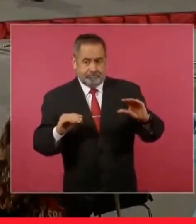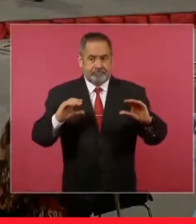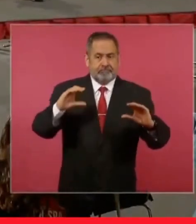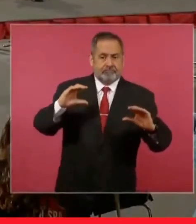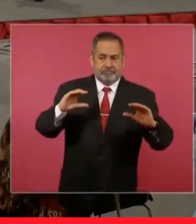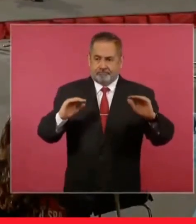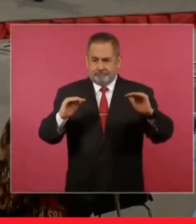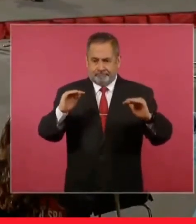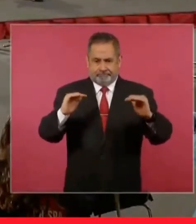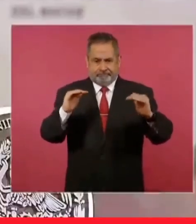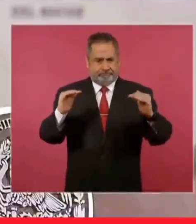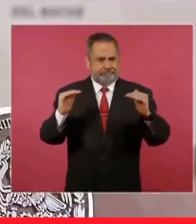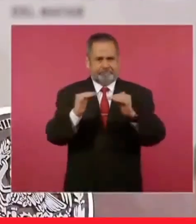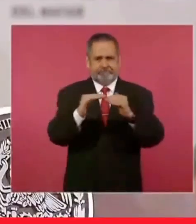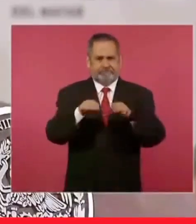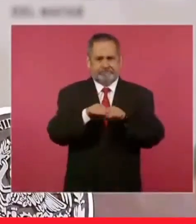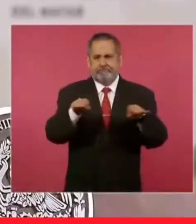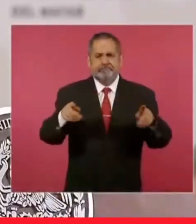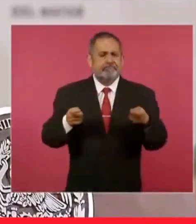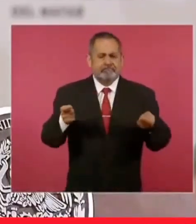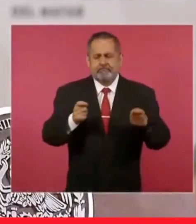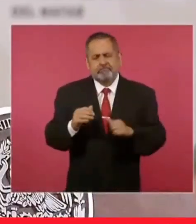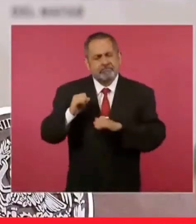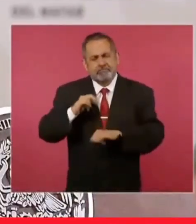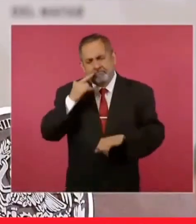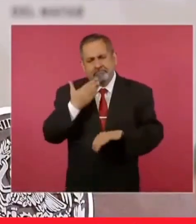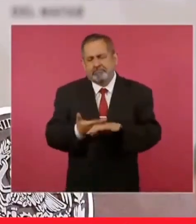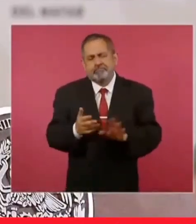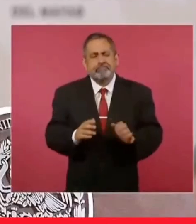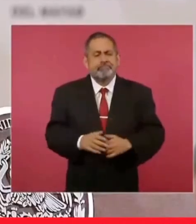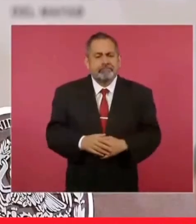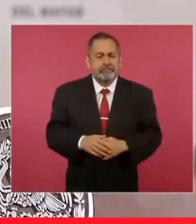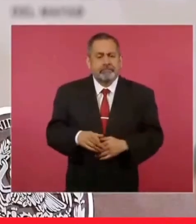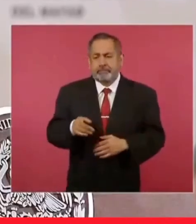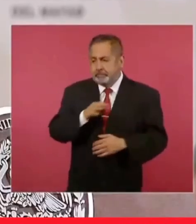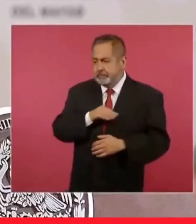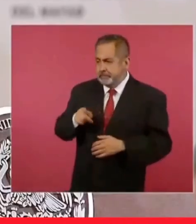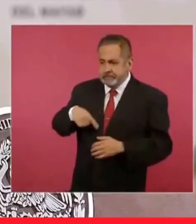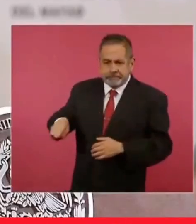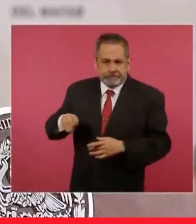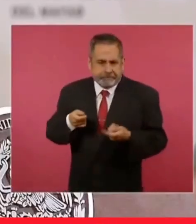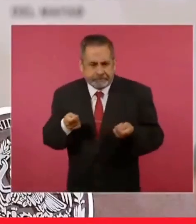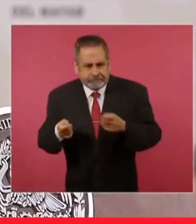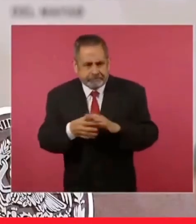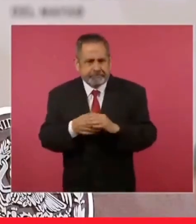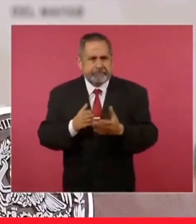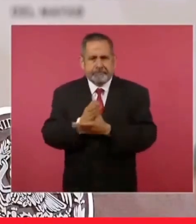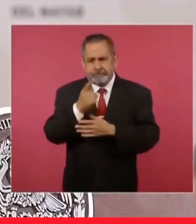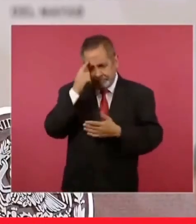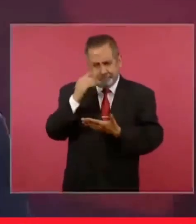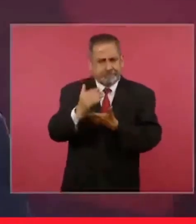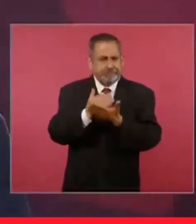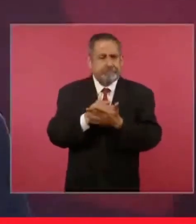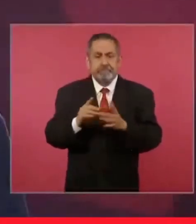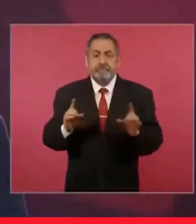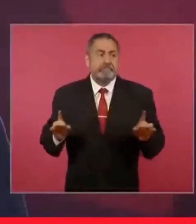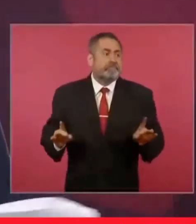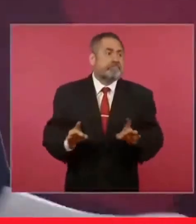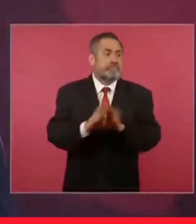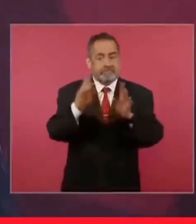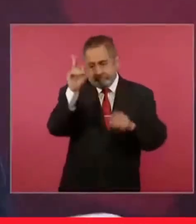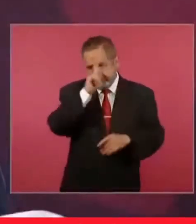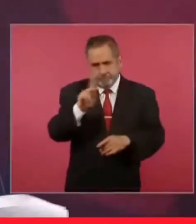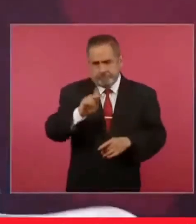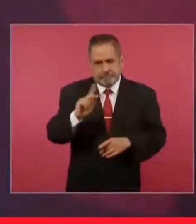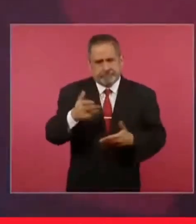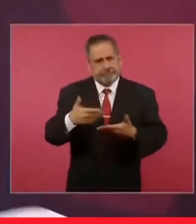manera ordenada y controlada, y que por eso ahí sí puede haber intervención humana, y por eso lo hacemos, para evitar un problema